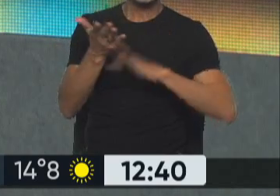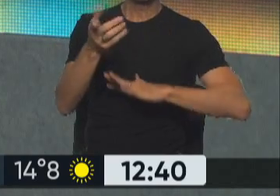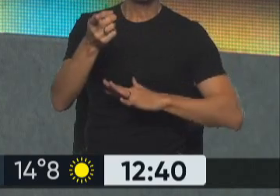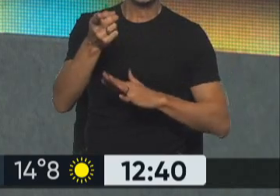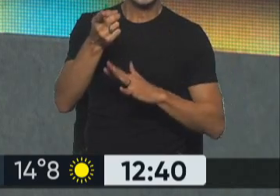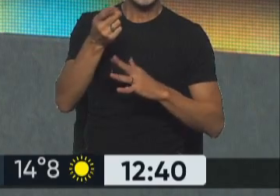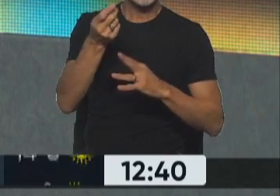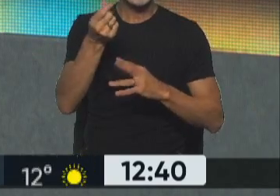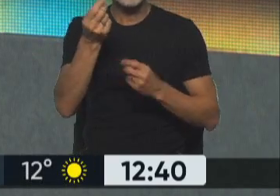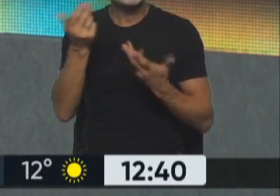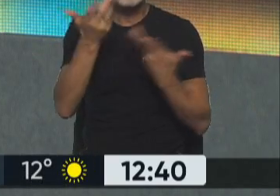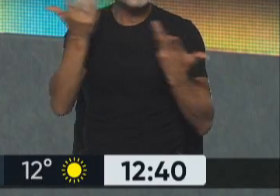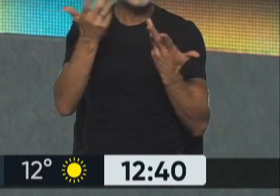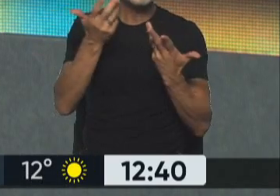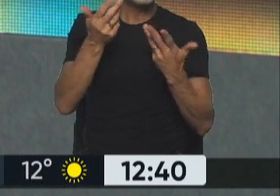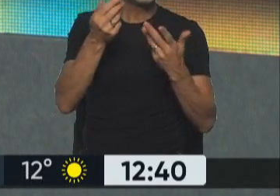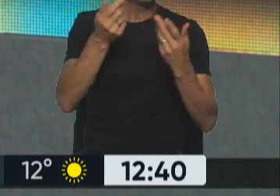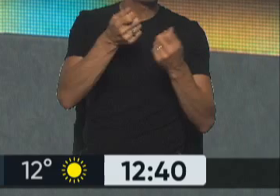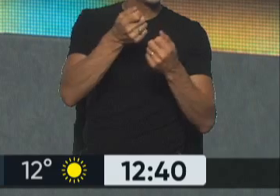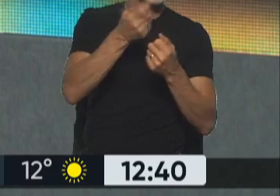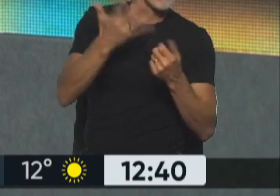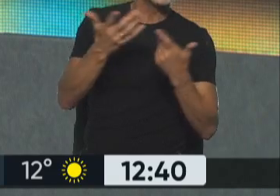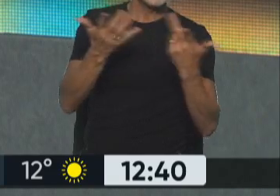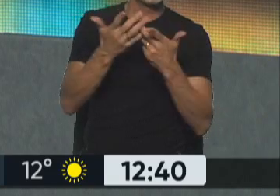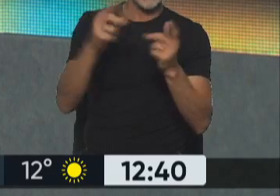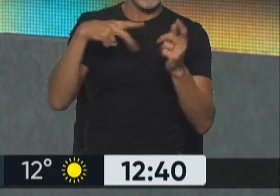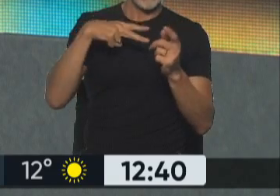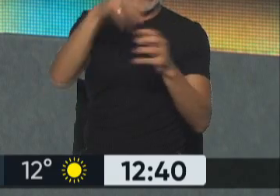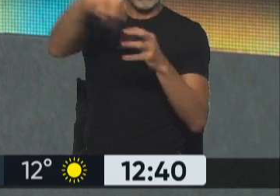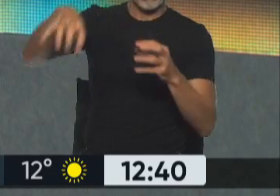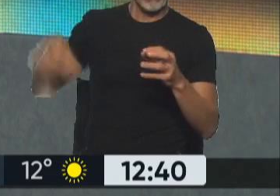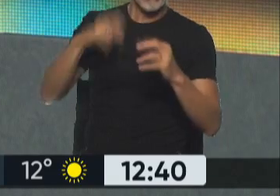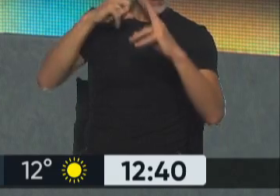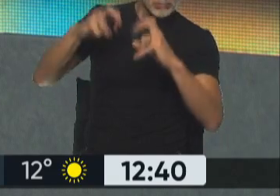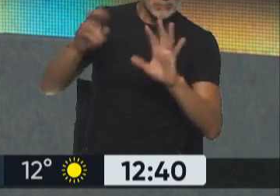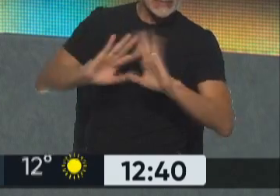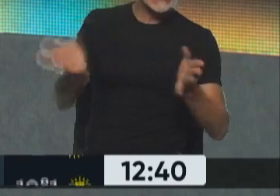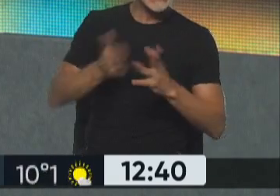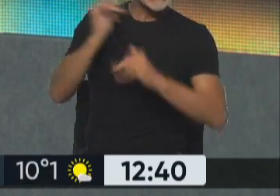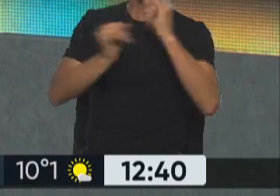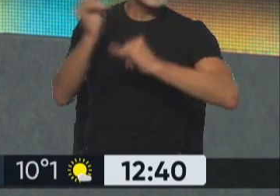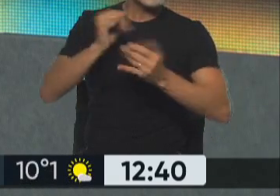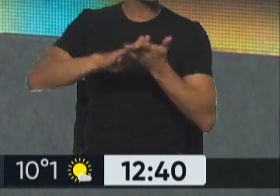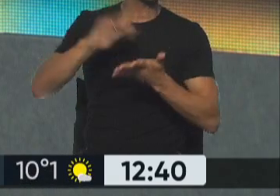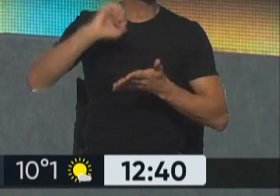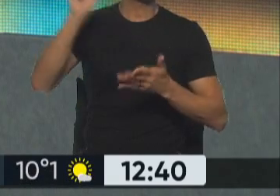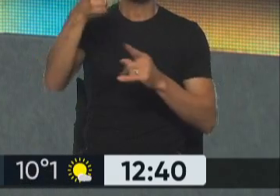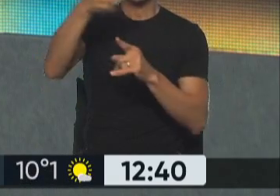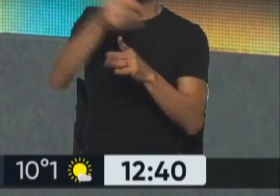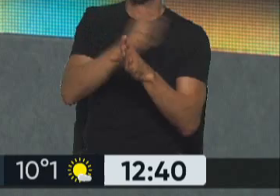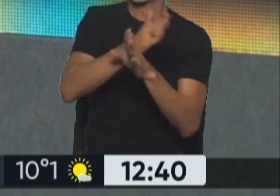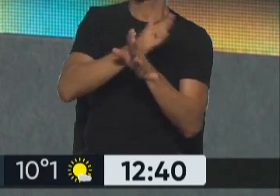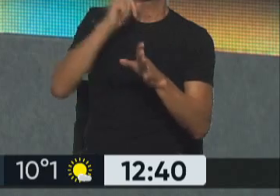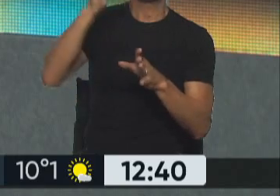alguna cifra no Pero obviamente hay consultoras privadas que ya tienen elaborado este informe que generalmente una semana antes de